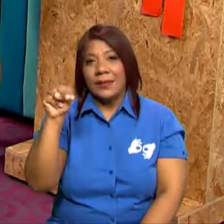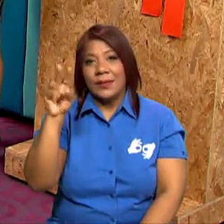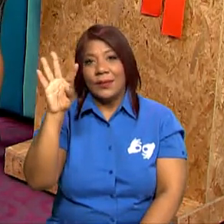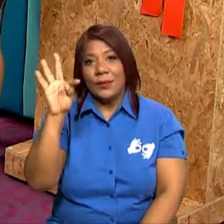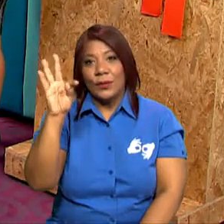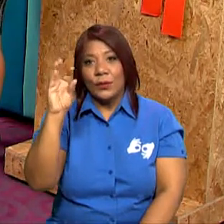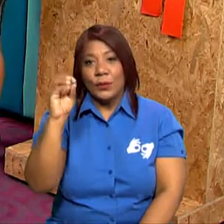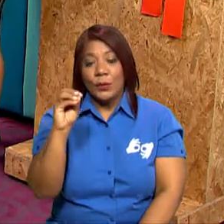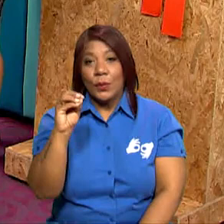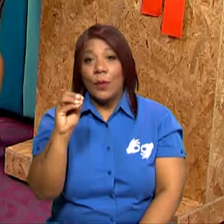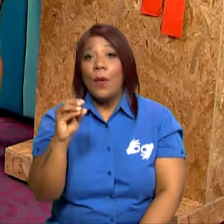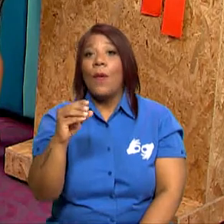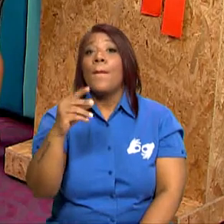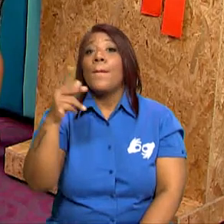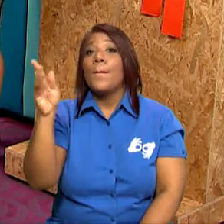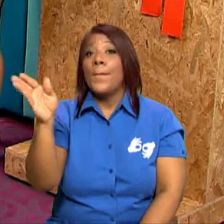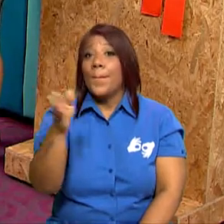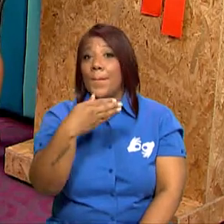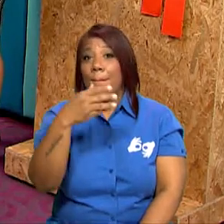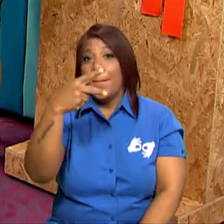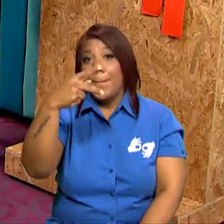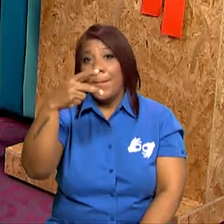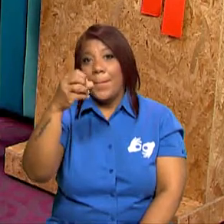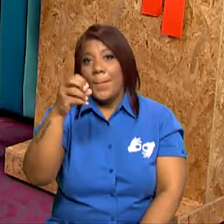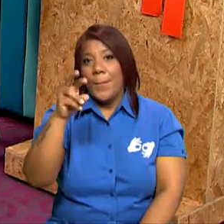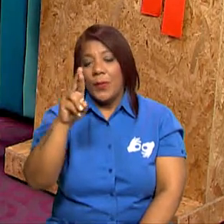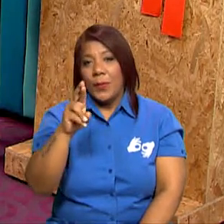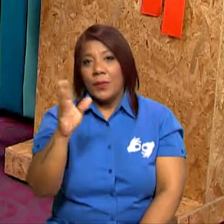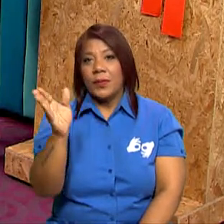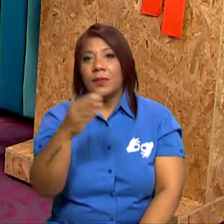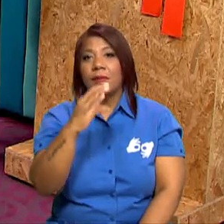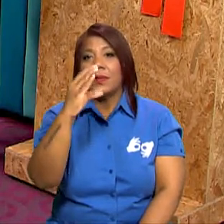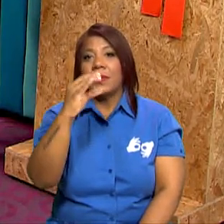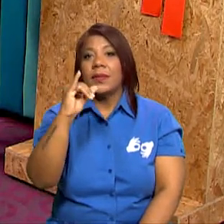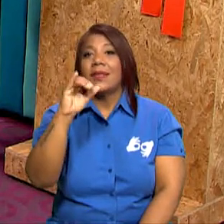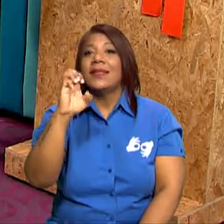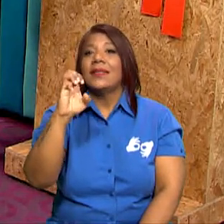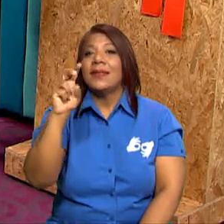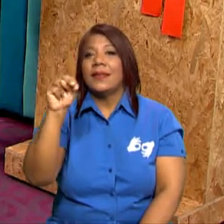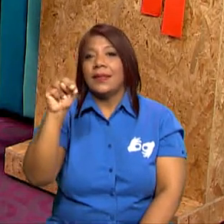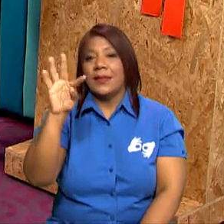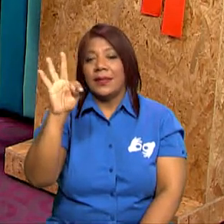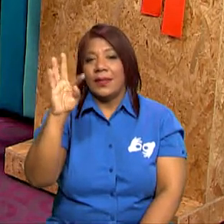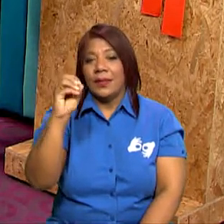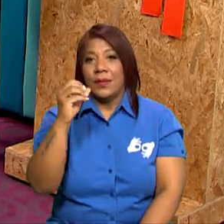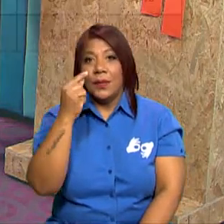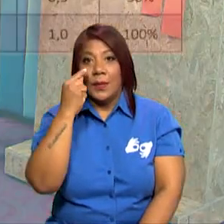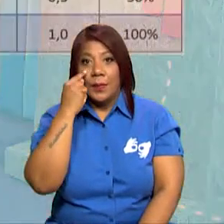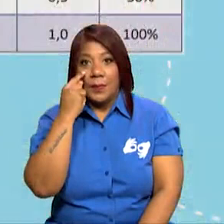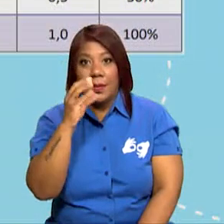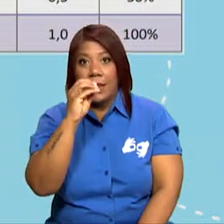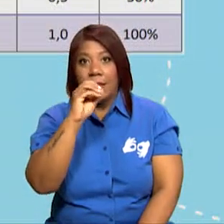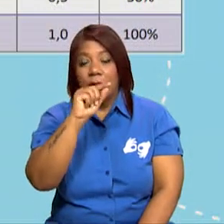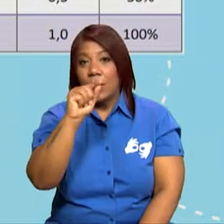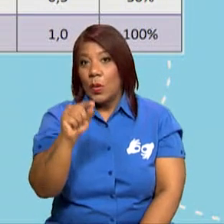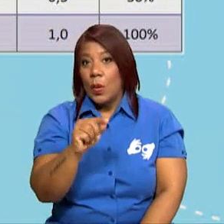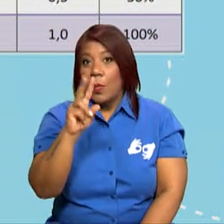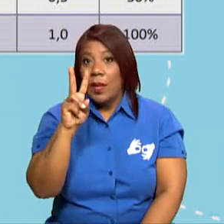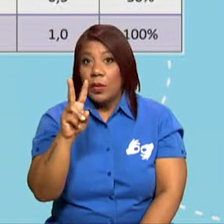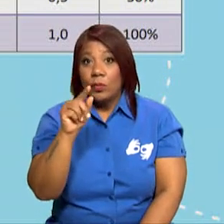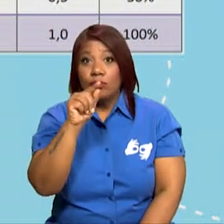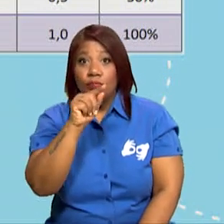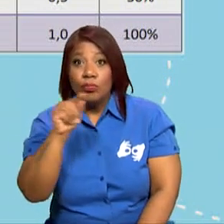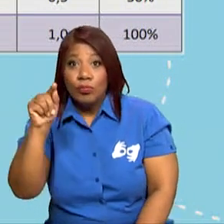que vamos a correr la coma del 0,2, vamos a colocarlo aquí. ¿Cuántos espacios, Fluffy, a la